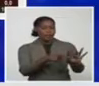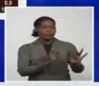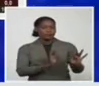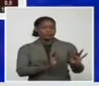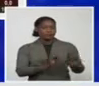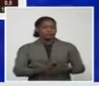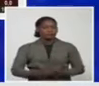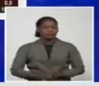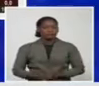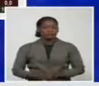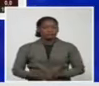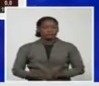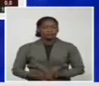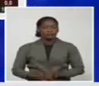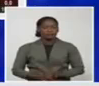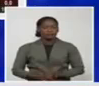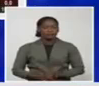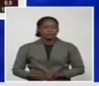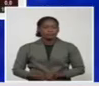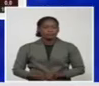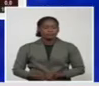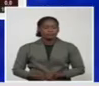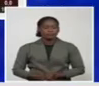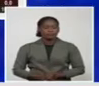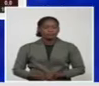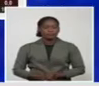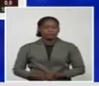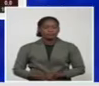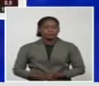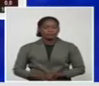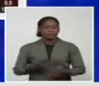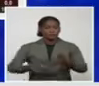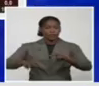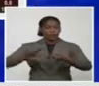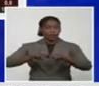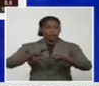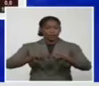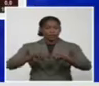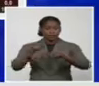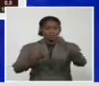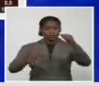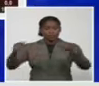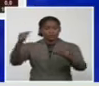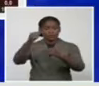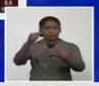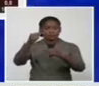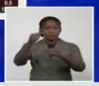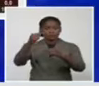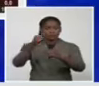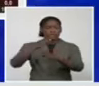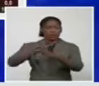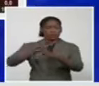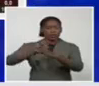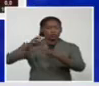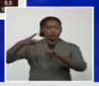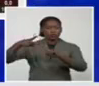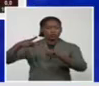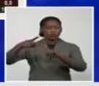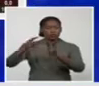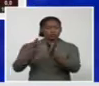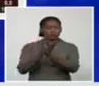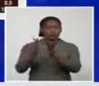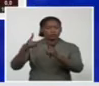Como pueden ver también, perdón, y entonces La Habana con el mayor número, Santiago de Cuba,